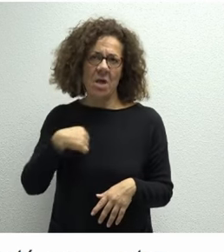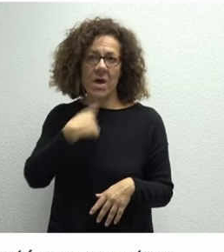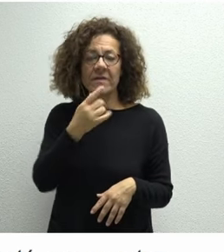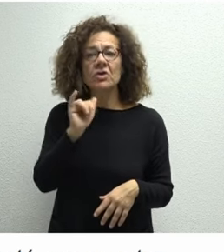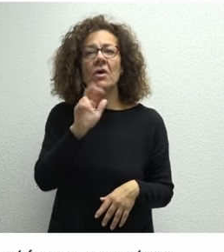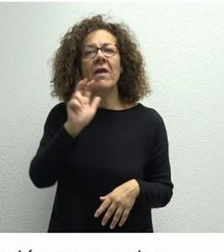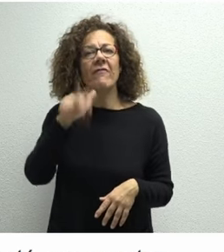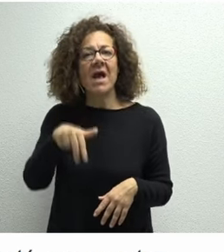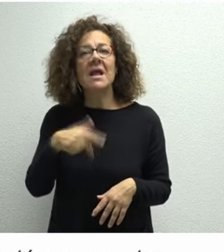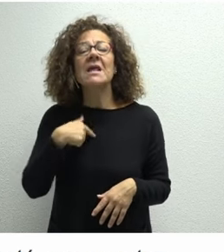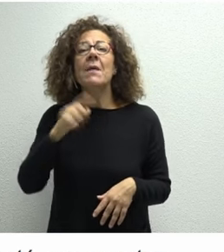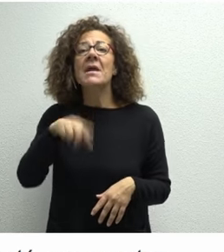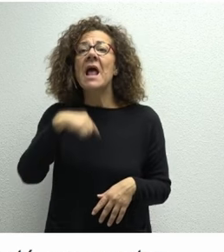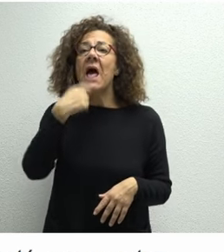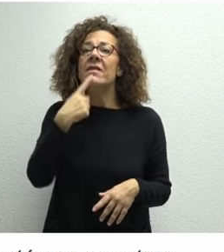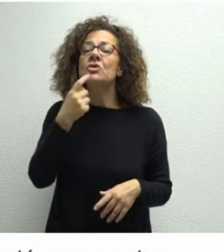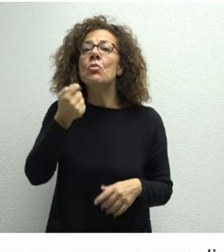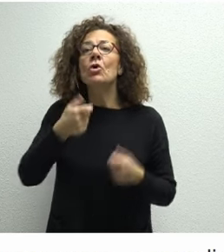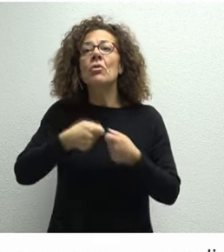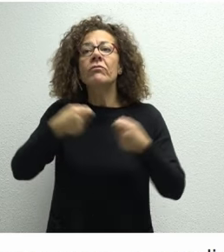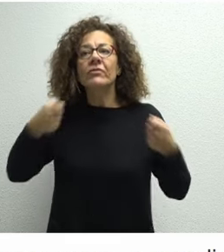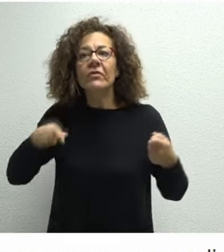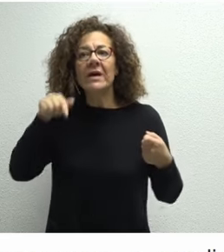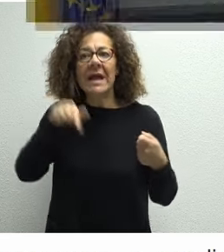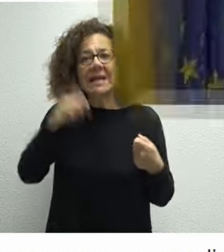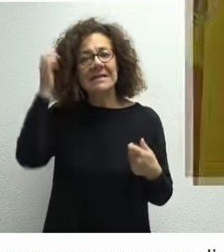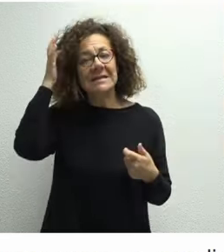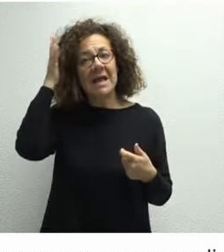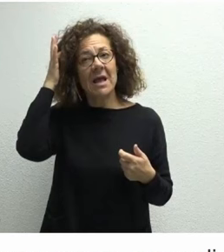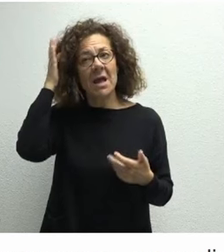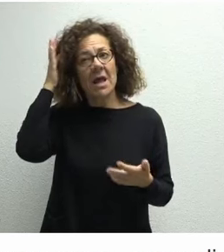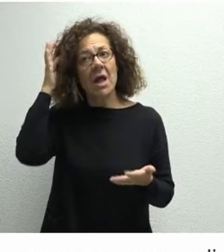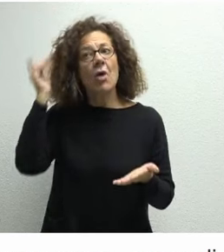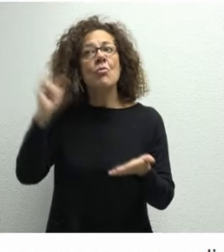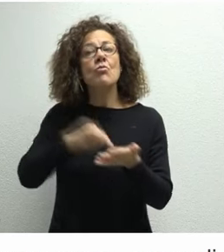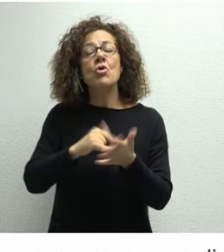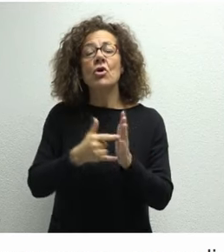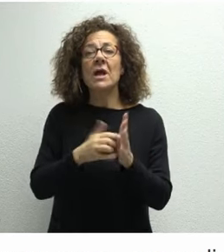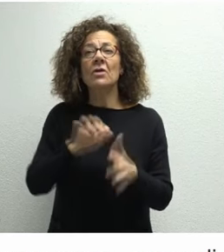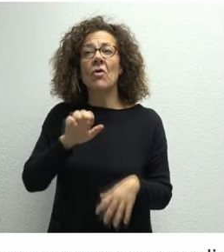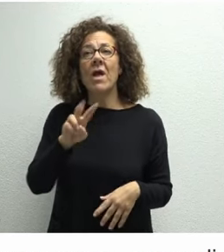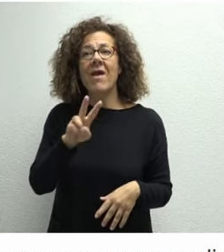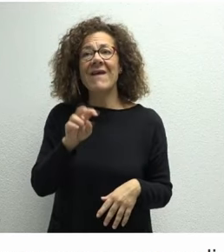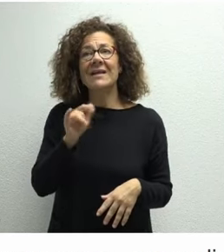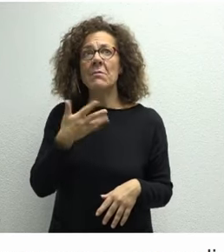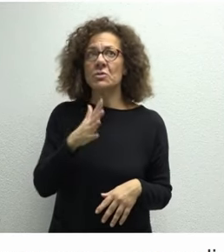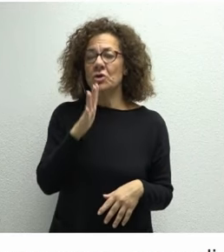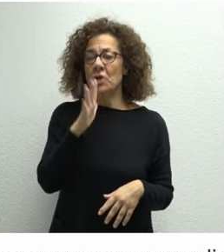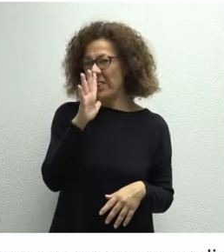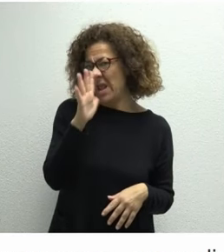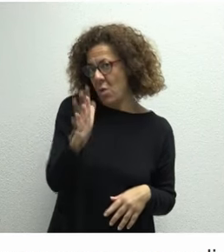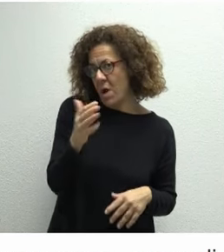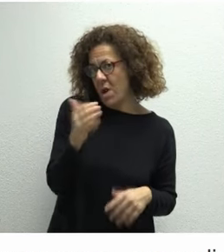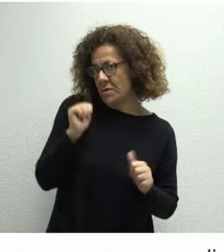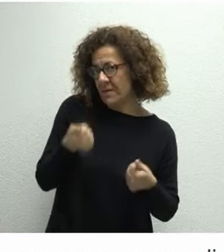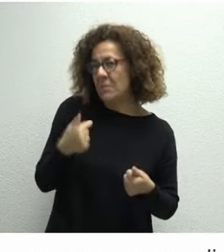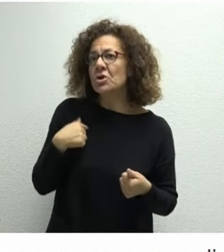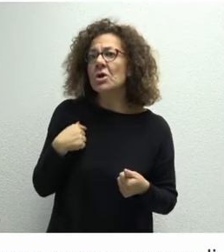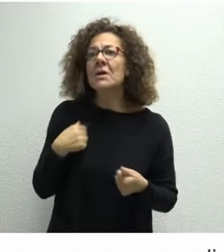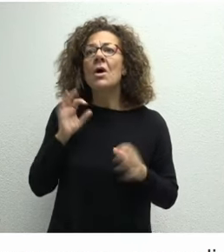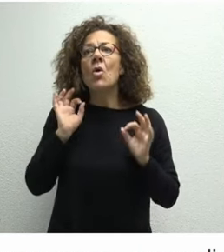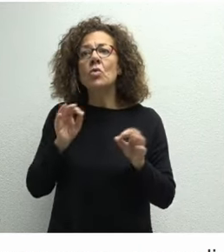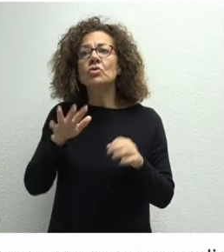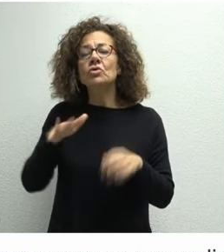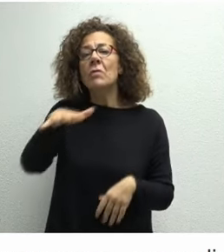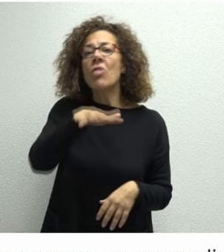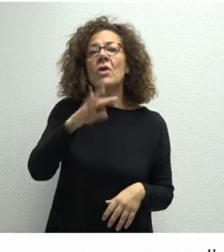Iván y ha comentado un poco la extensión no que está teniendo este este proyecto batra en estos más o menos 5 años de recorrido lo ubicamos principalmente la